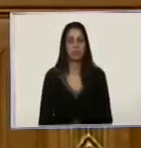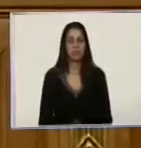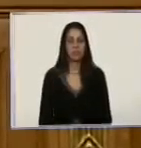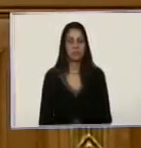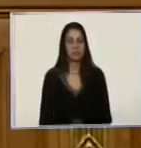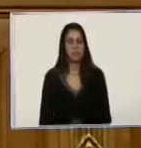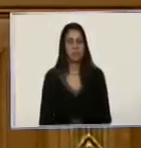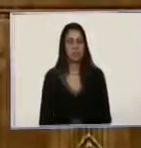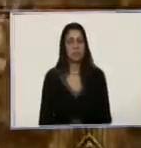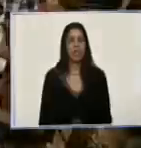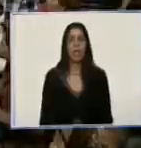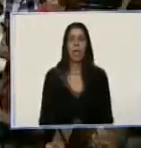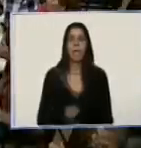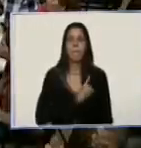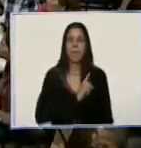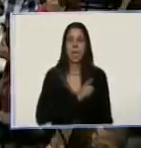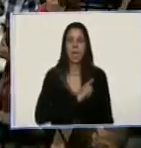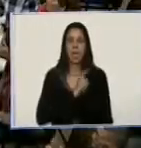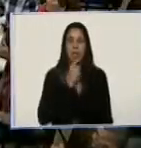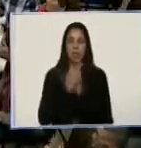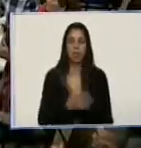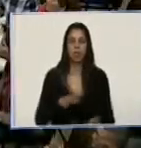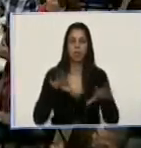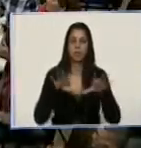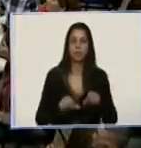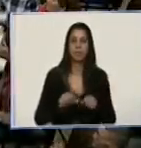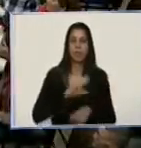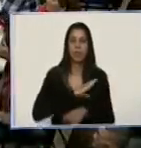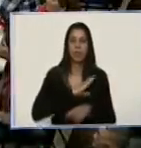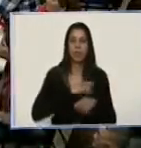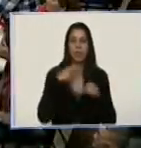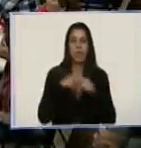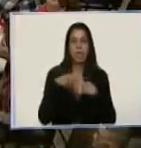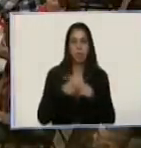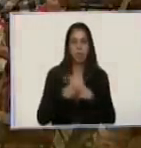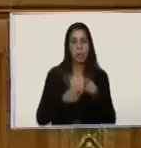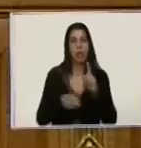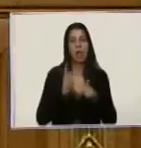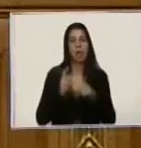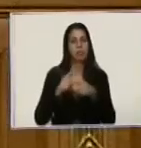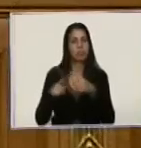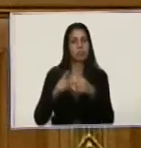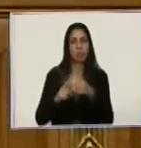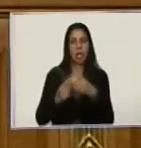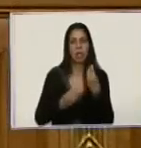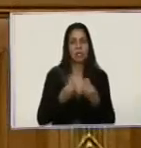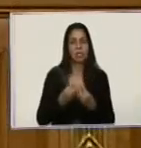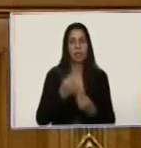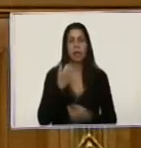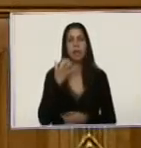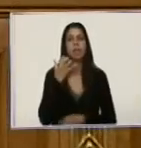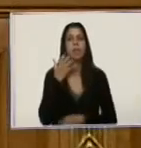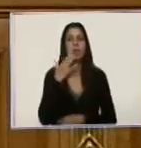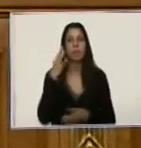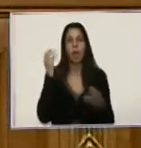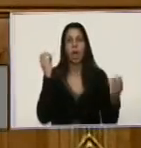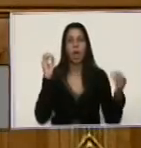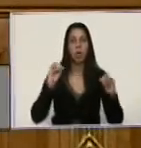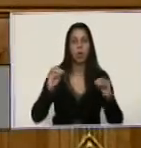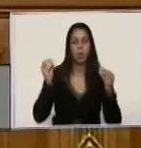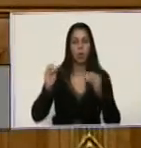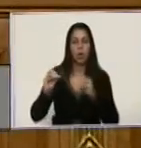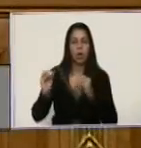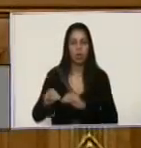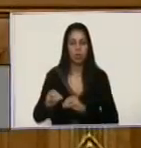No le tenemos que tener miedo a la palabra nacionalización, porque hay muchas cosas que se pueden hacer. Por ejemplo, los acuerdos de